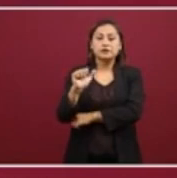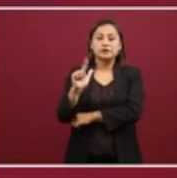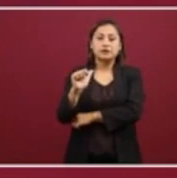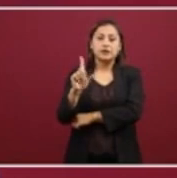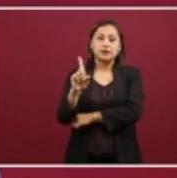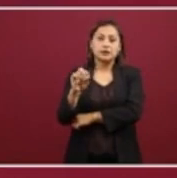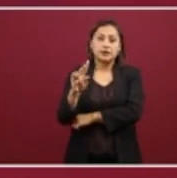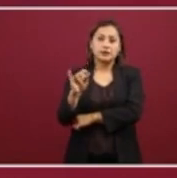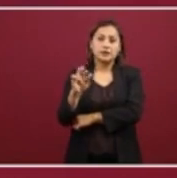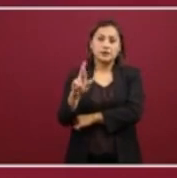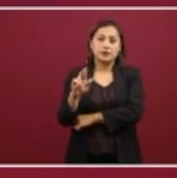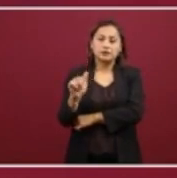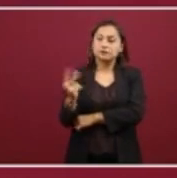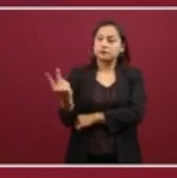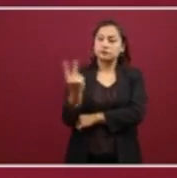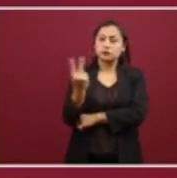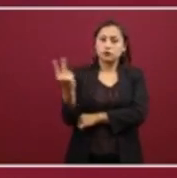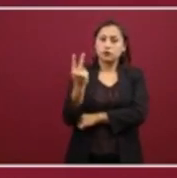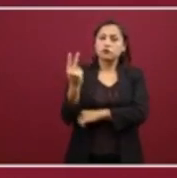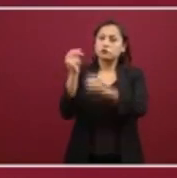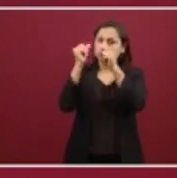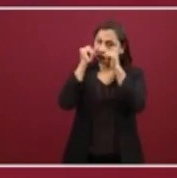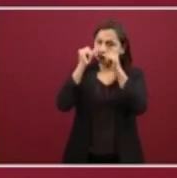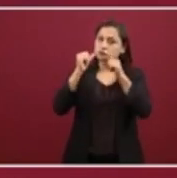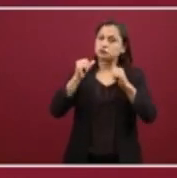atender este llamado respetuoso